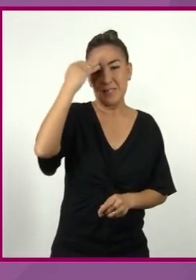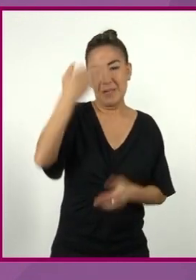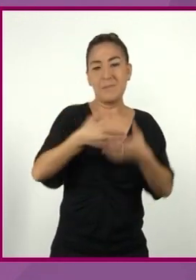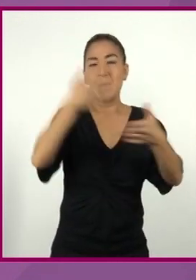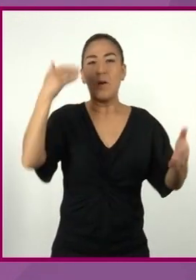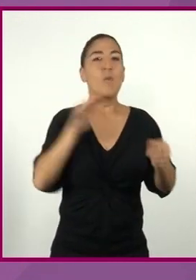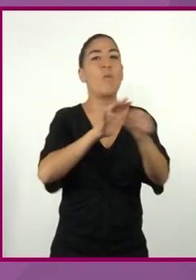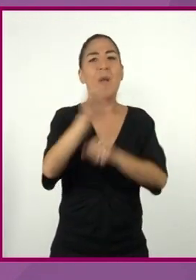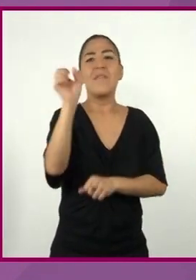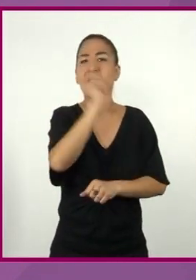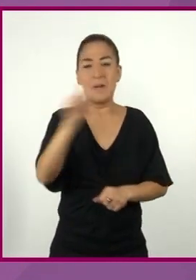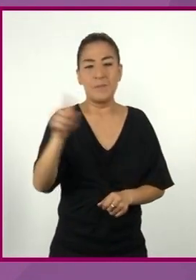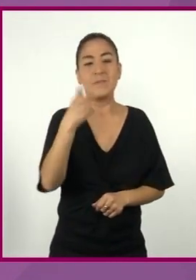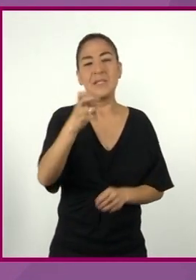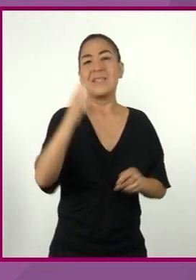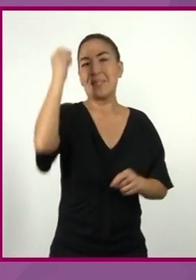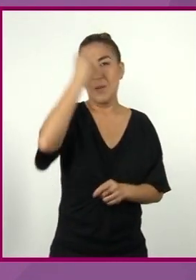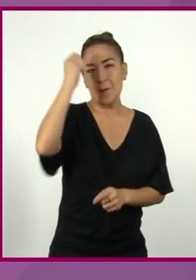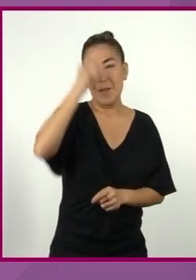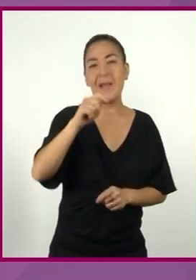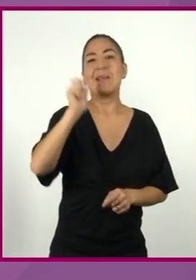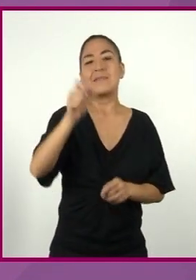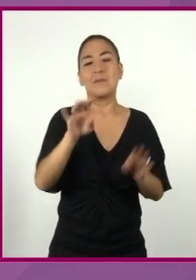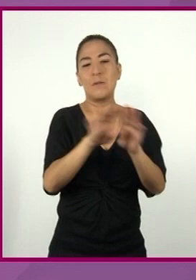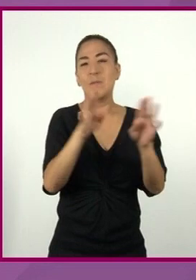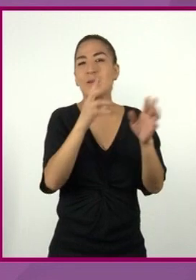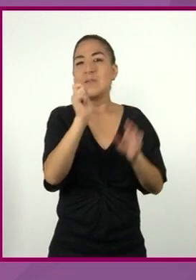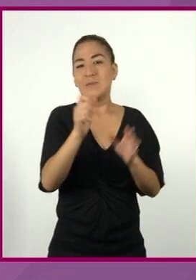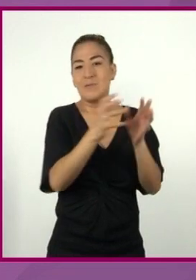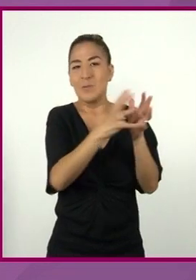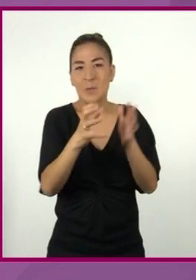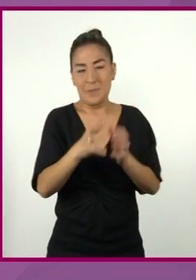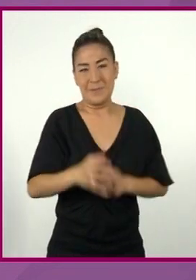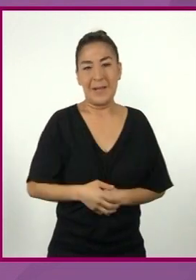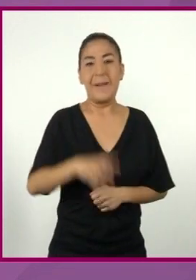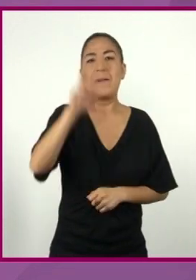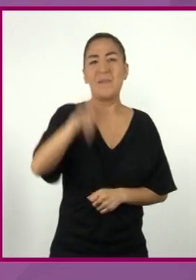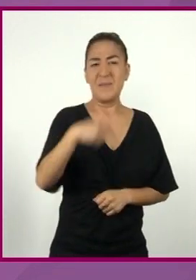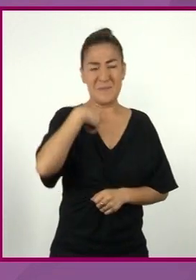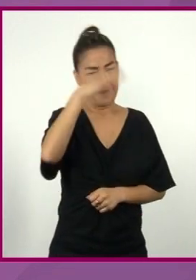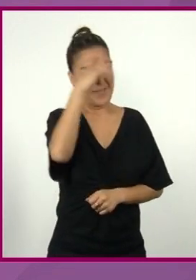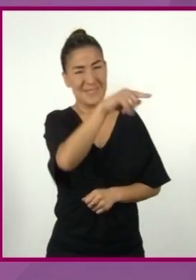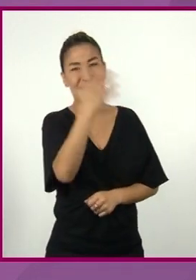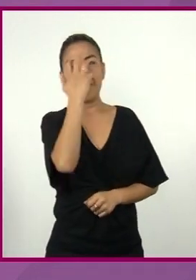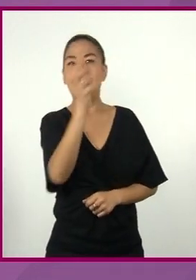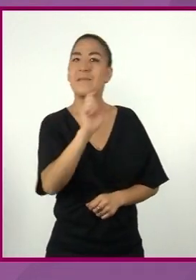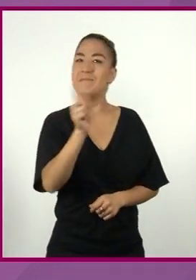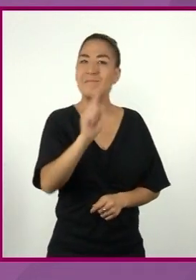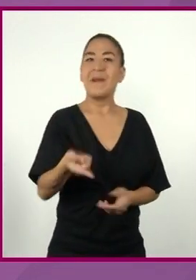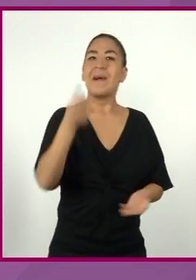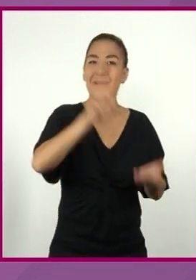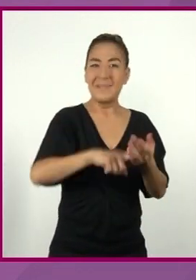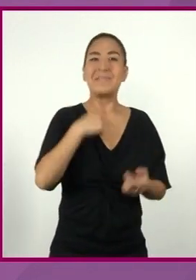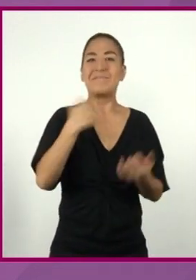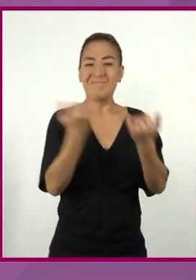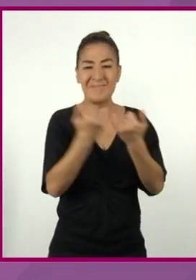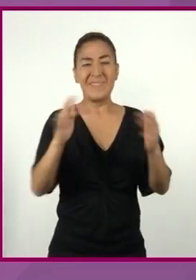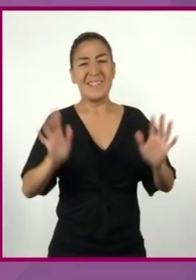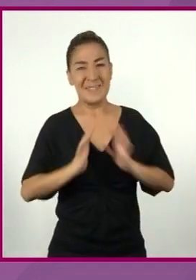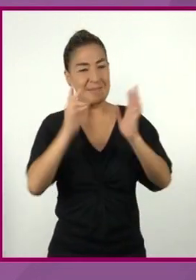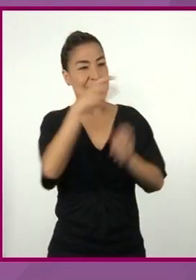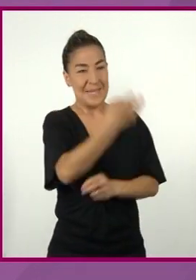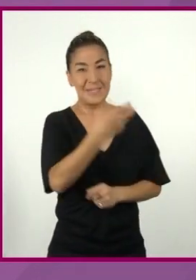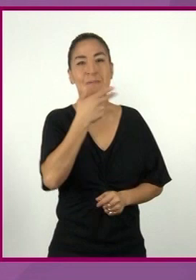la teoría de la relatividad. ¿De verdad? Me lo imaginaba muy serio. Yo también me sorprendí mucho. Einstein me